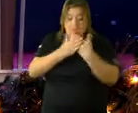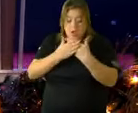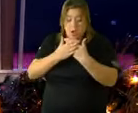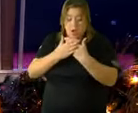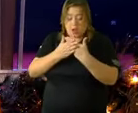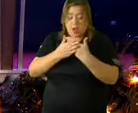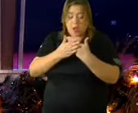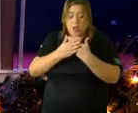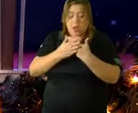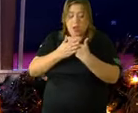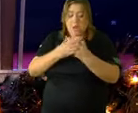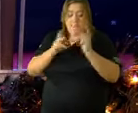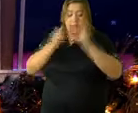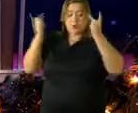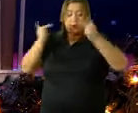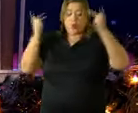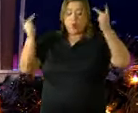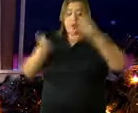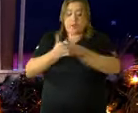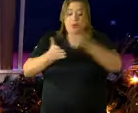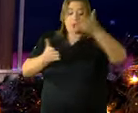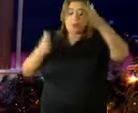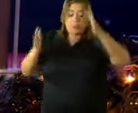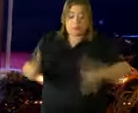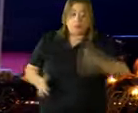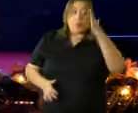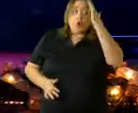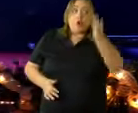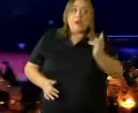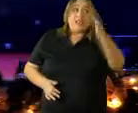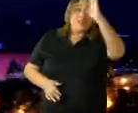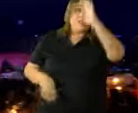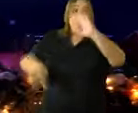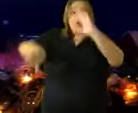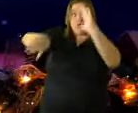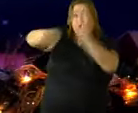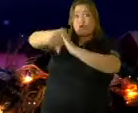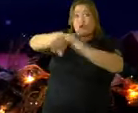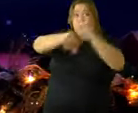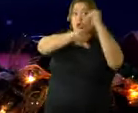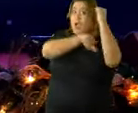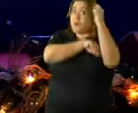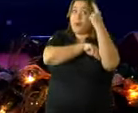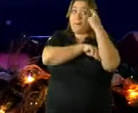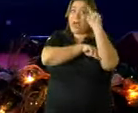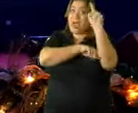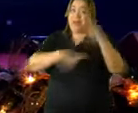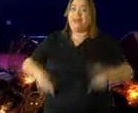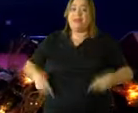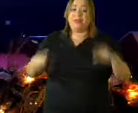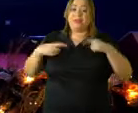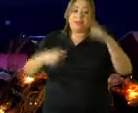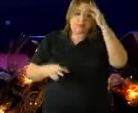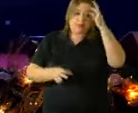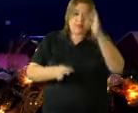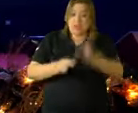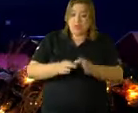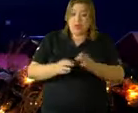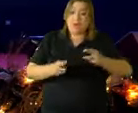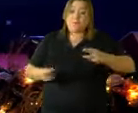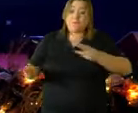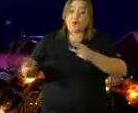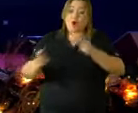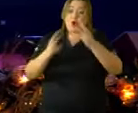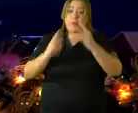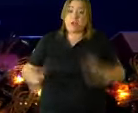en victoria. Porque a eso te llamó tu Dios. A creerle a Dios, a vivir por la fe. Esto es un estilo de vida, que